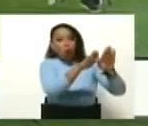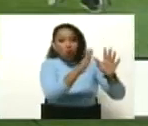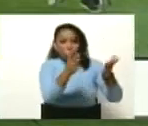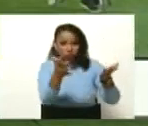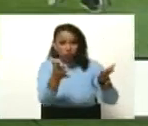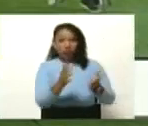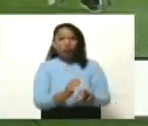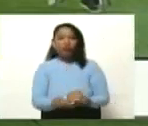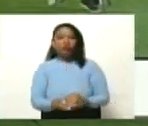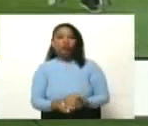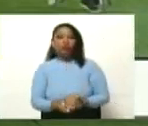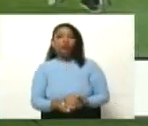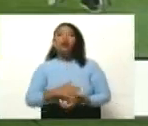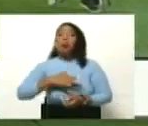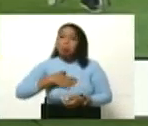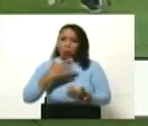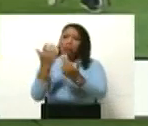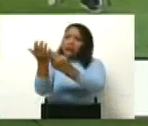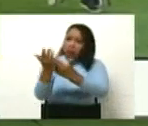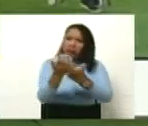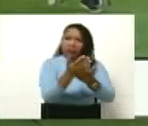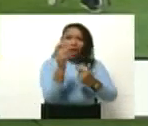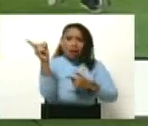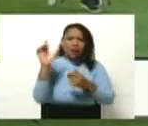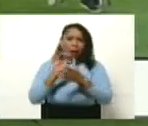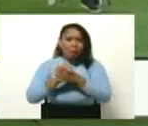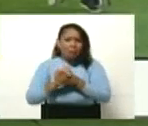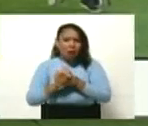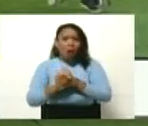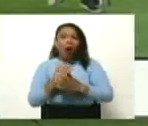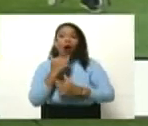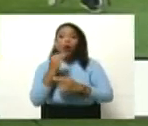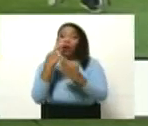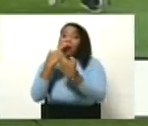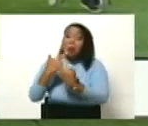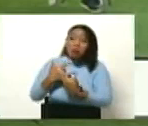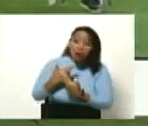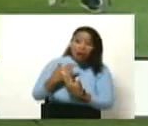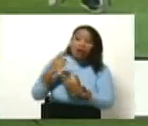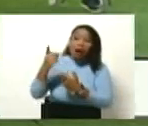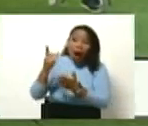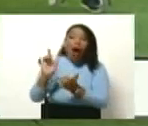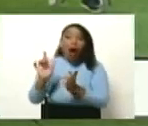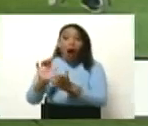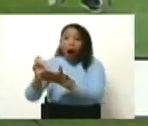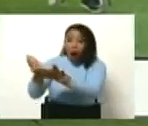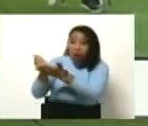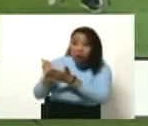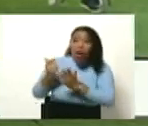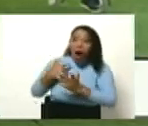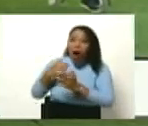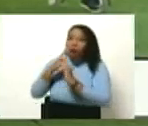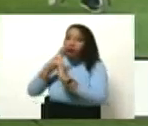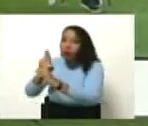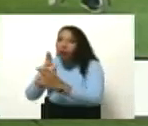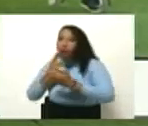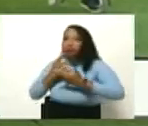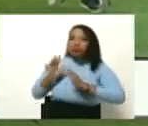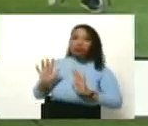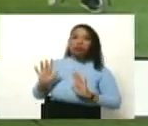que puede recibir de ese compañero una respuesta, de esa compañera, de acuerdo a lo que está planteando.